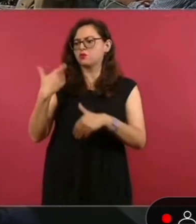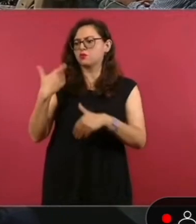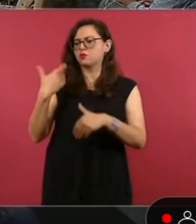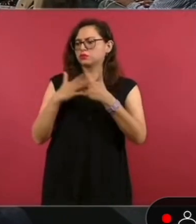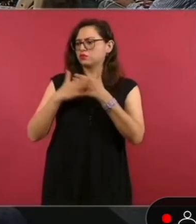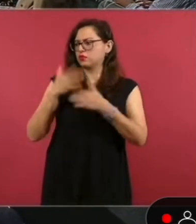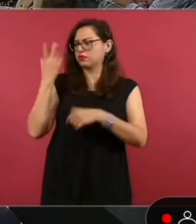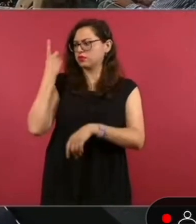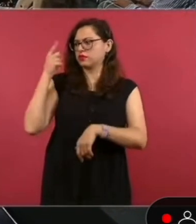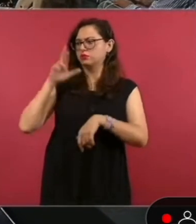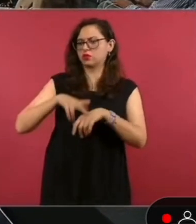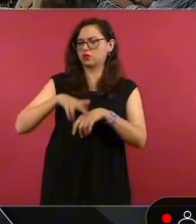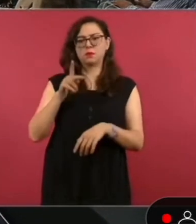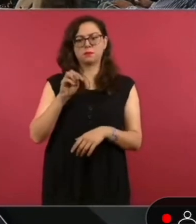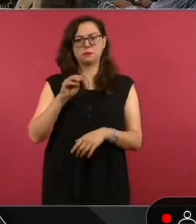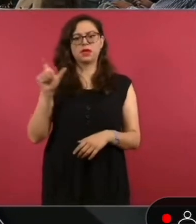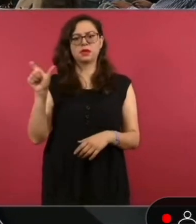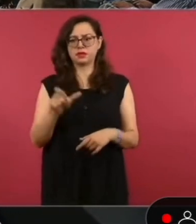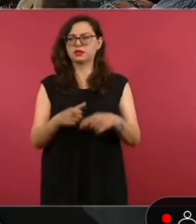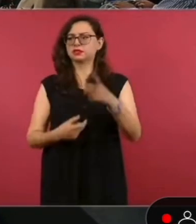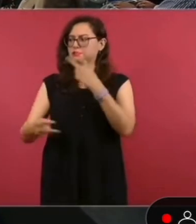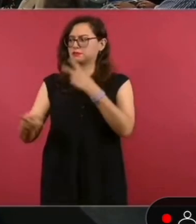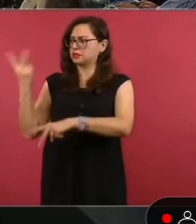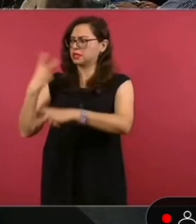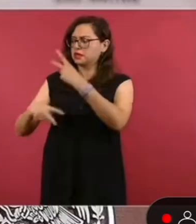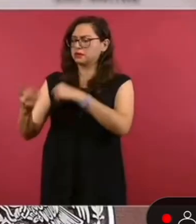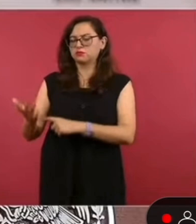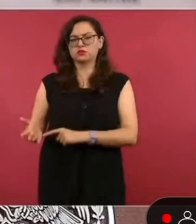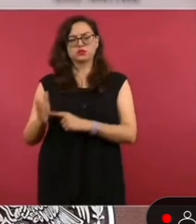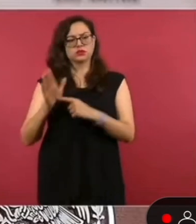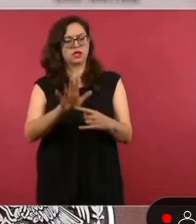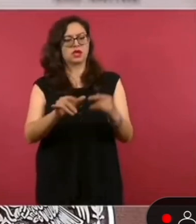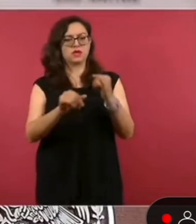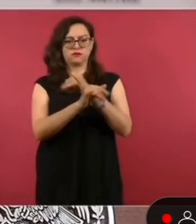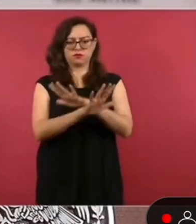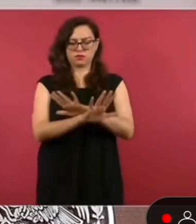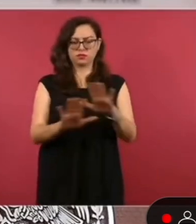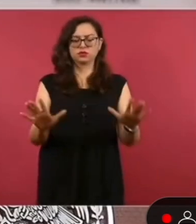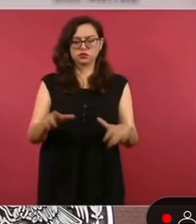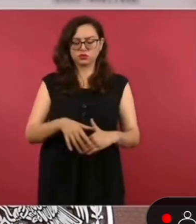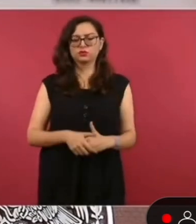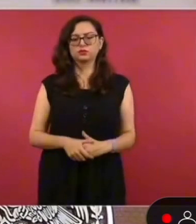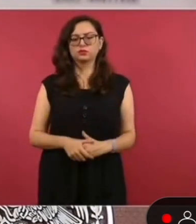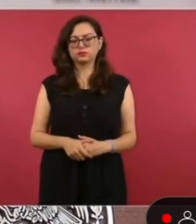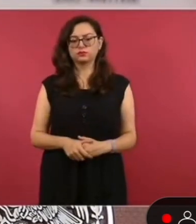muchos años se creyeron los dueños de México. Es hora de ir por el